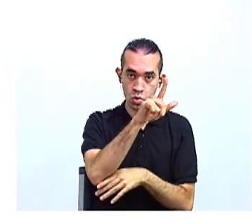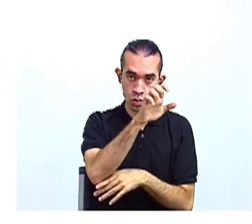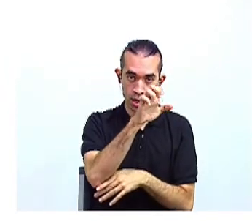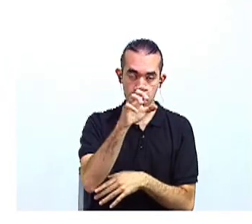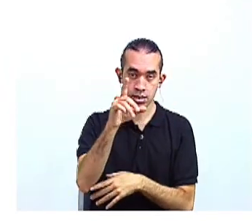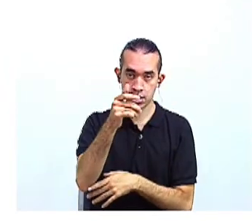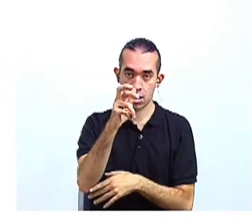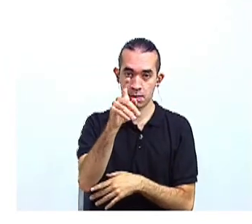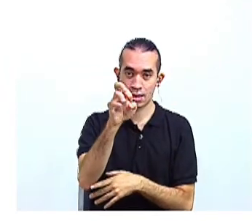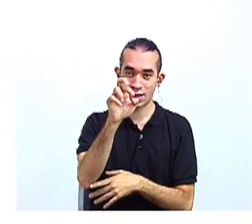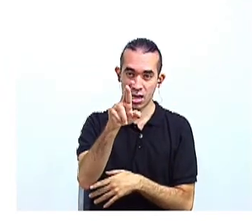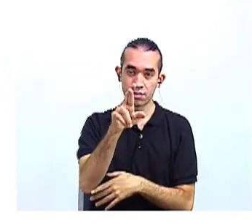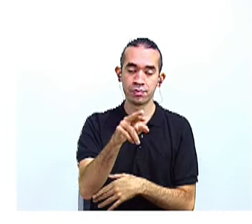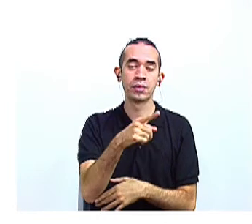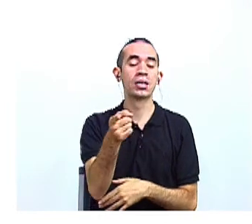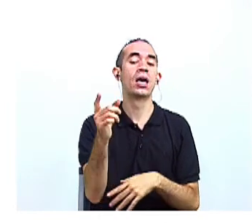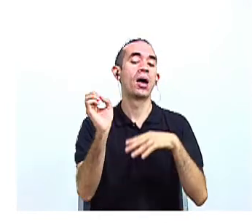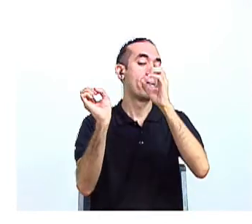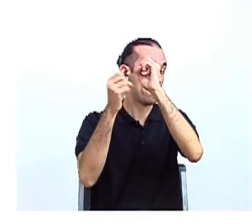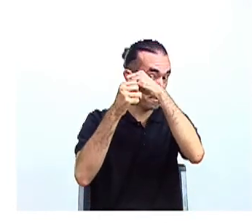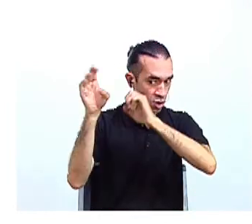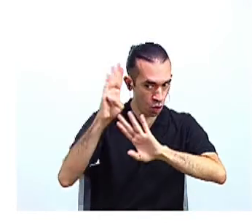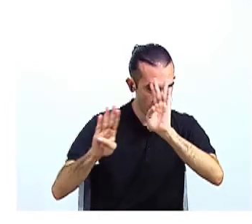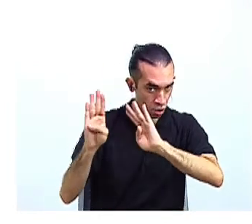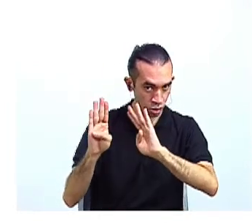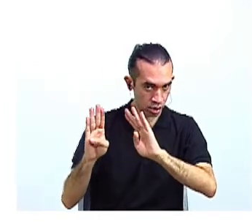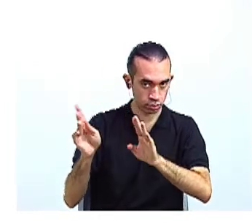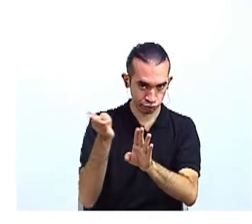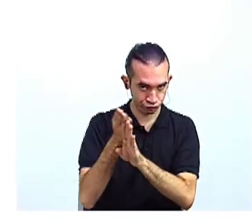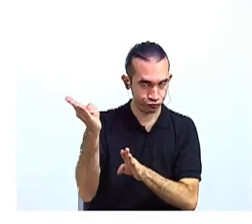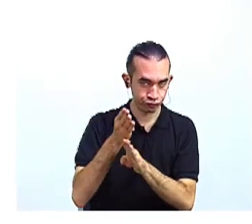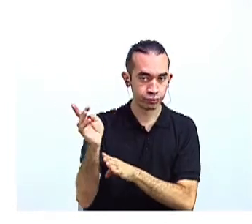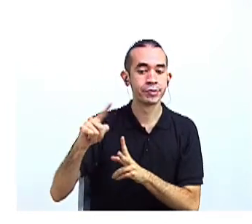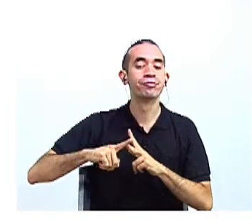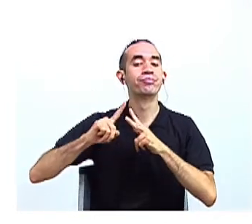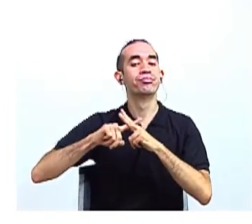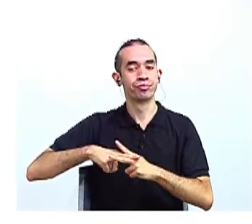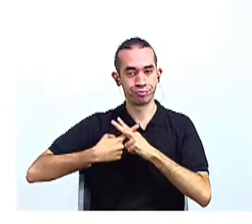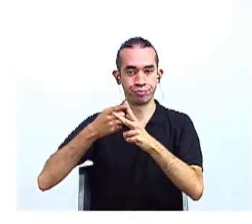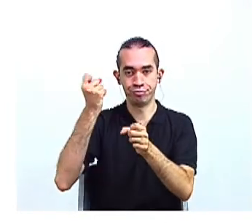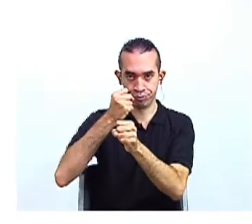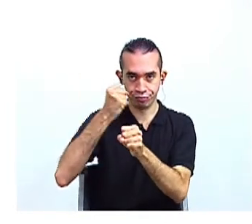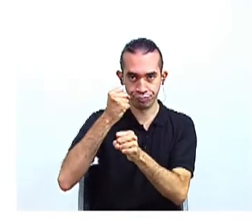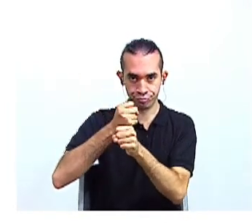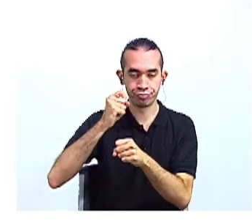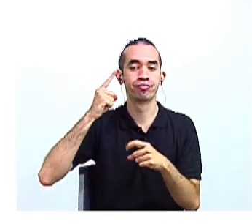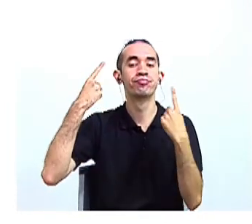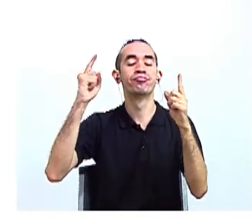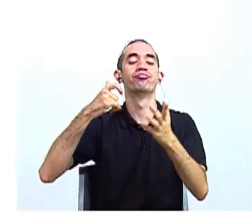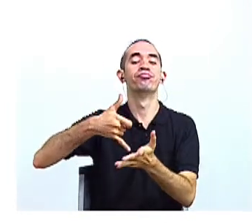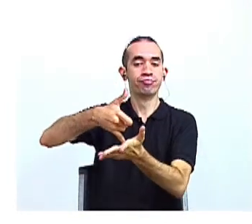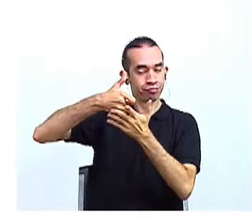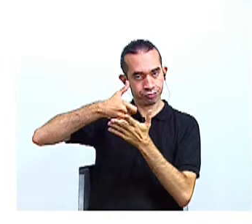Dice, Emmanuel Charpentier, microbióloga de formación, fue quien empezó con el trabajo que ha llevado hasta el Premio Nobel.